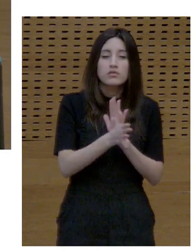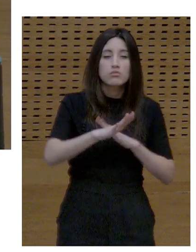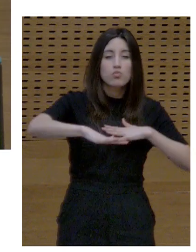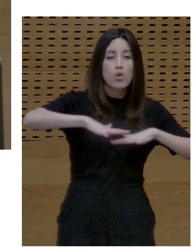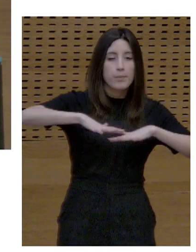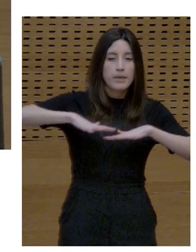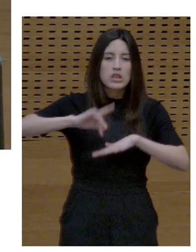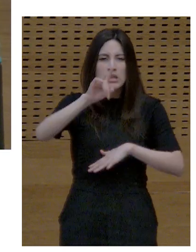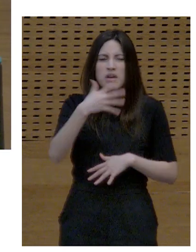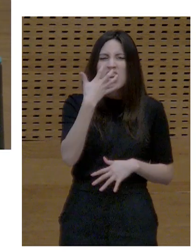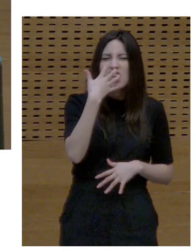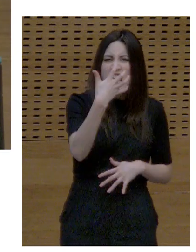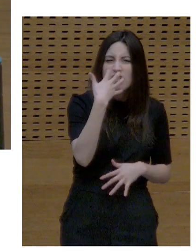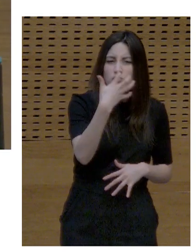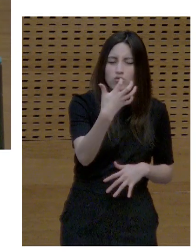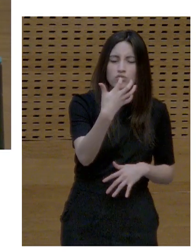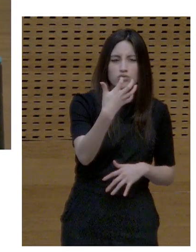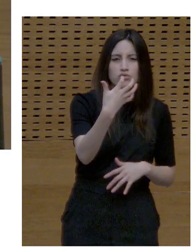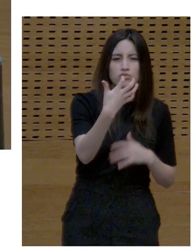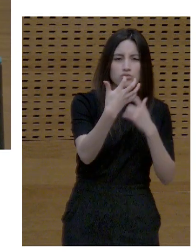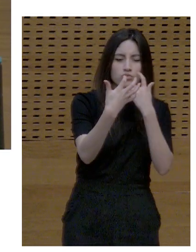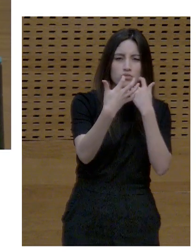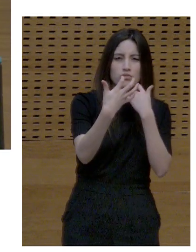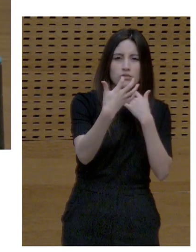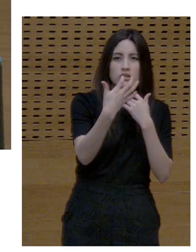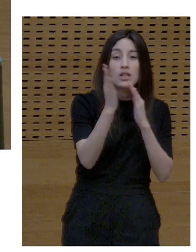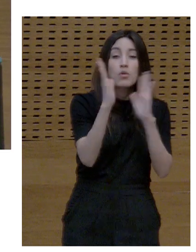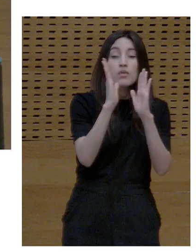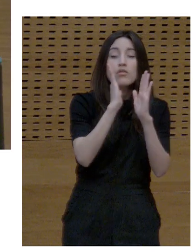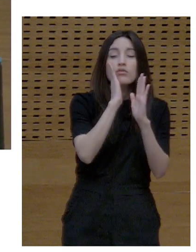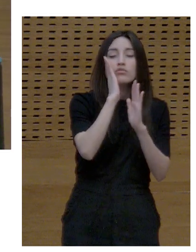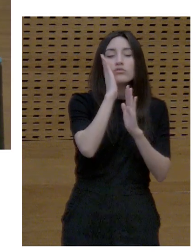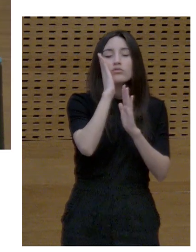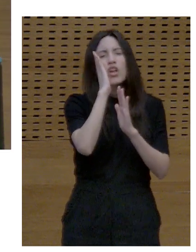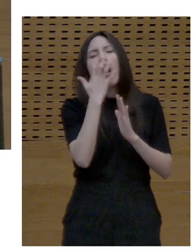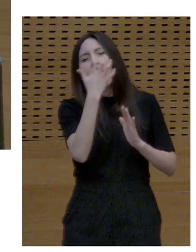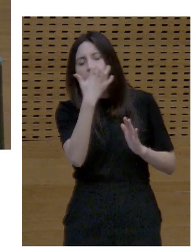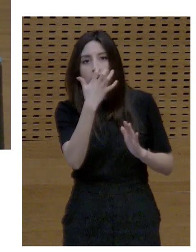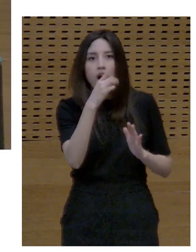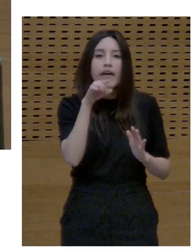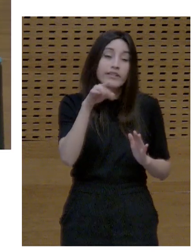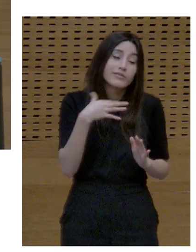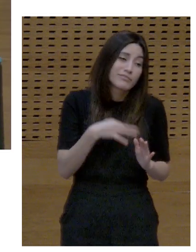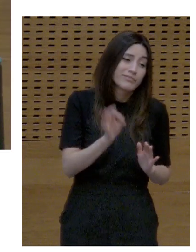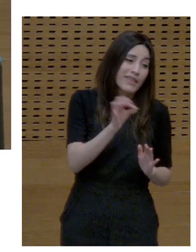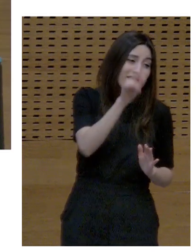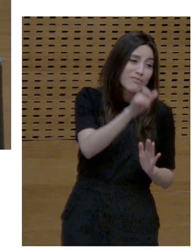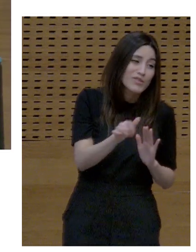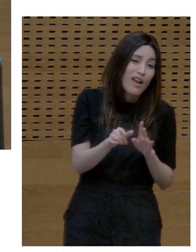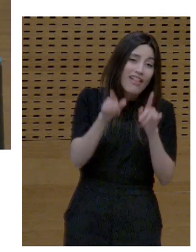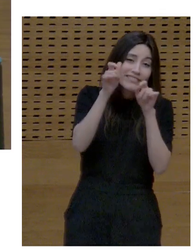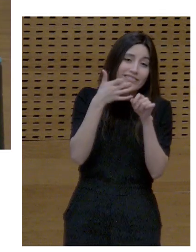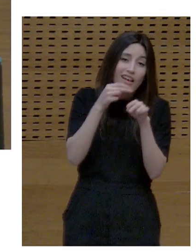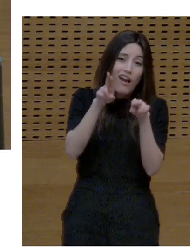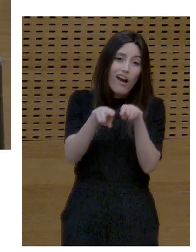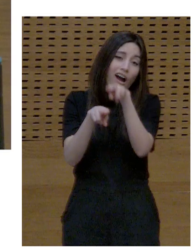movimientos y gritos cuando estoy dormido soñando, que a veces molesta más al de al lado que a uno mismo, la